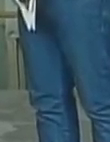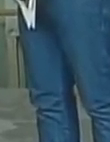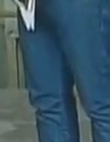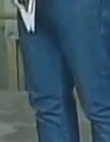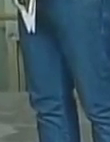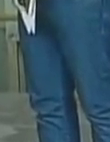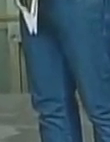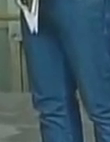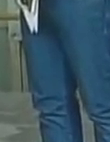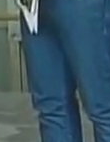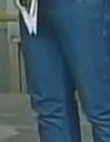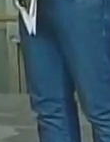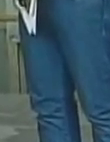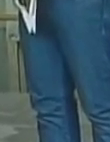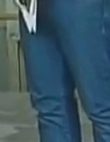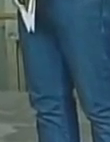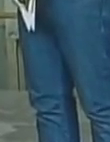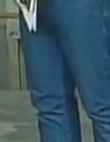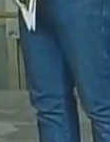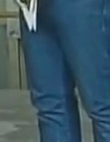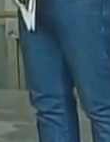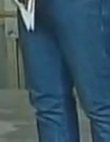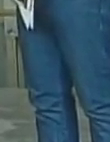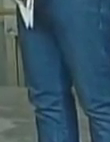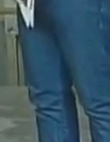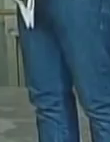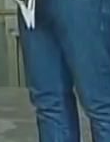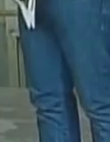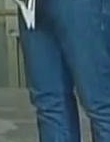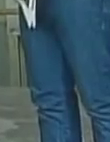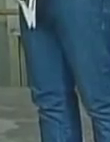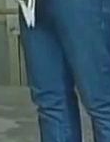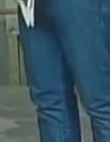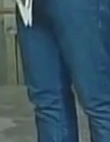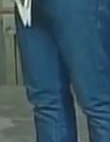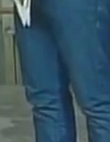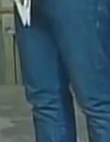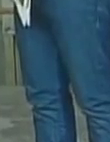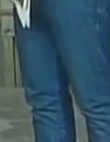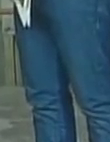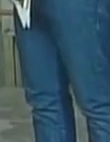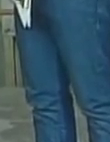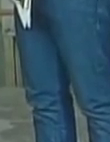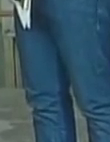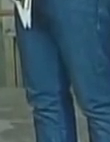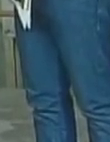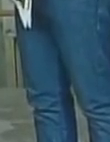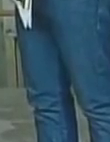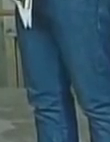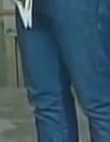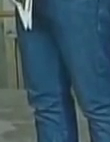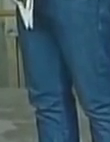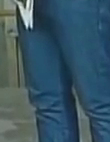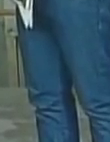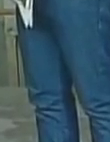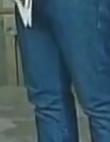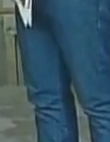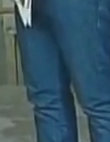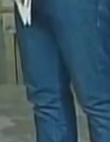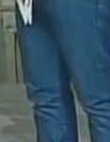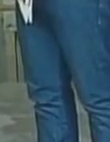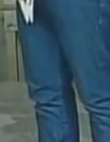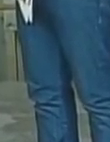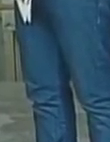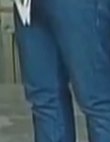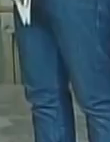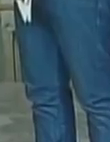niñas y niños yendo a la escuela con su morral tricolor, con su alegría, siempre con su